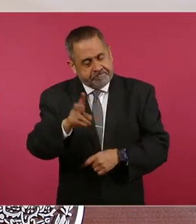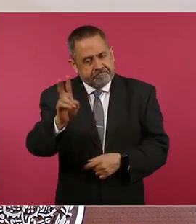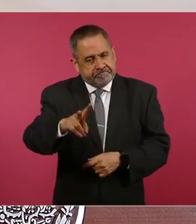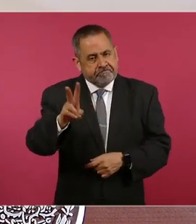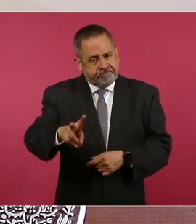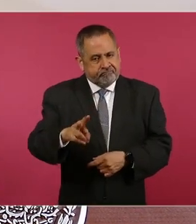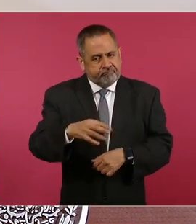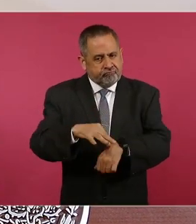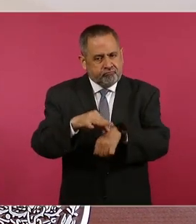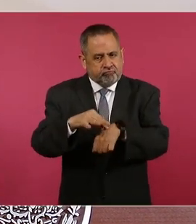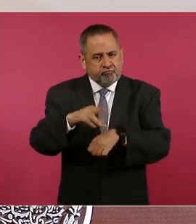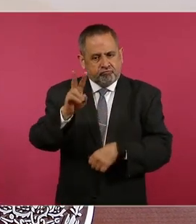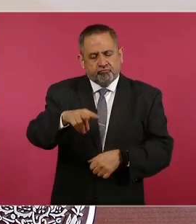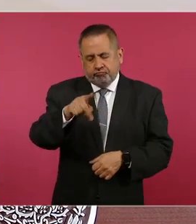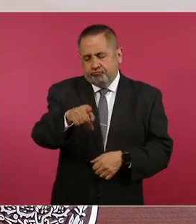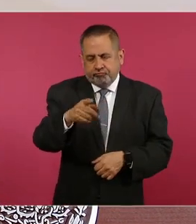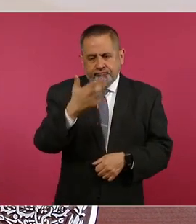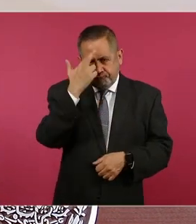Estuvo